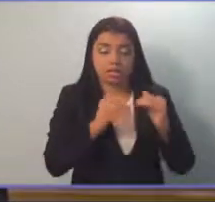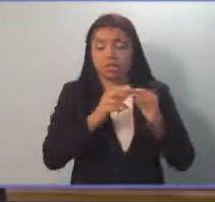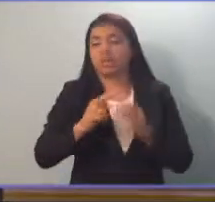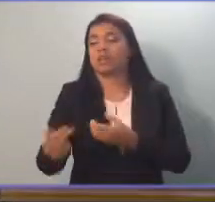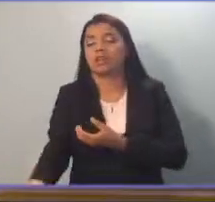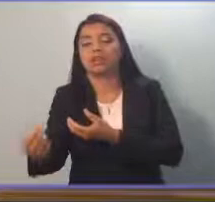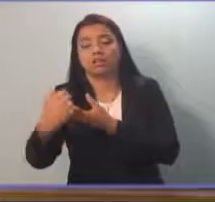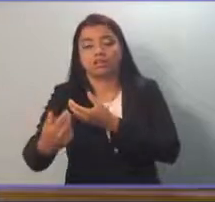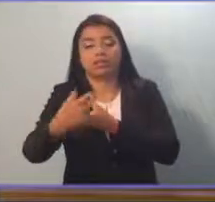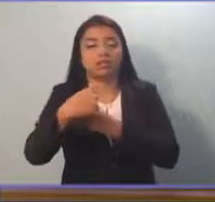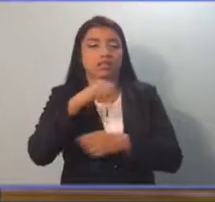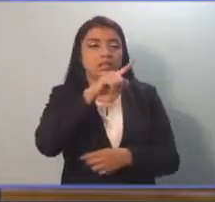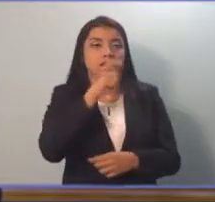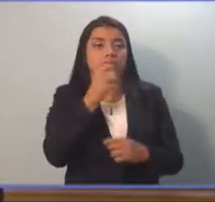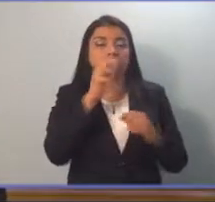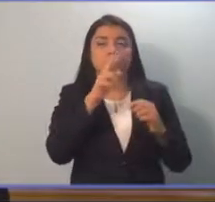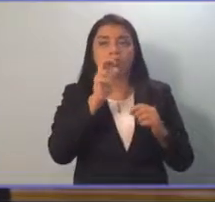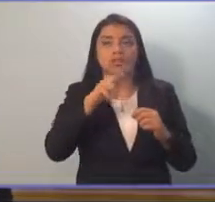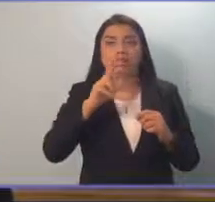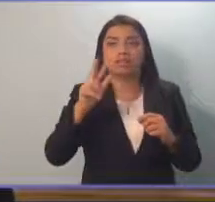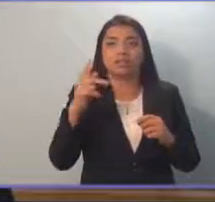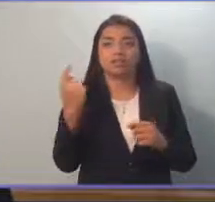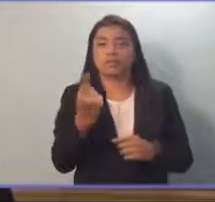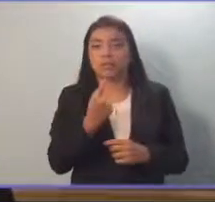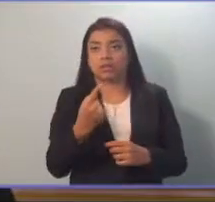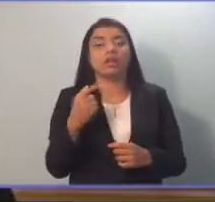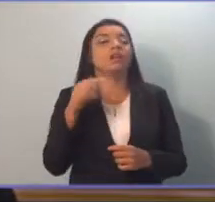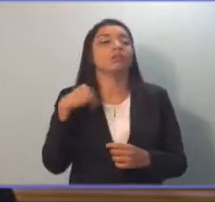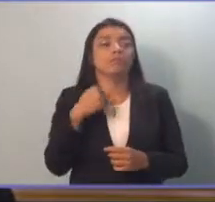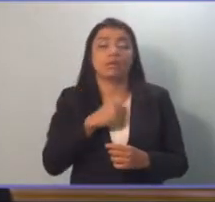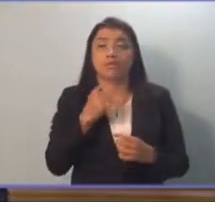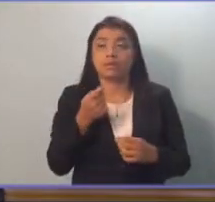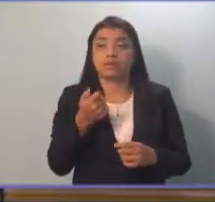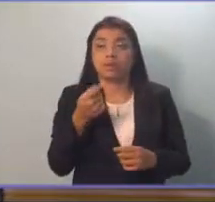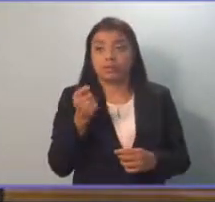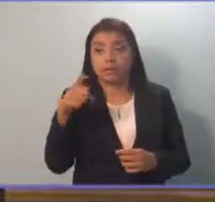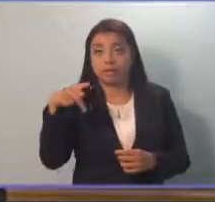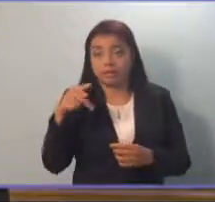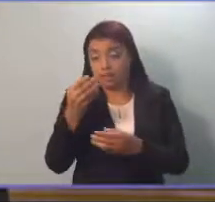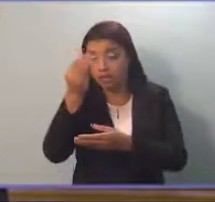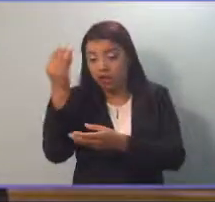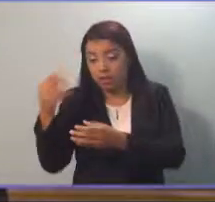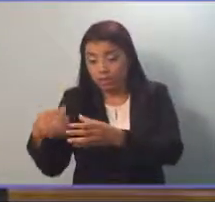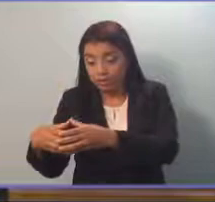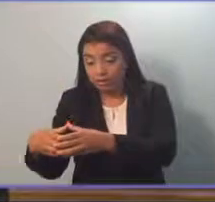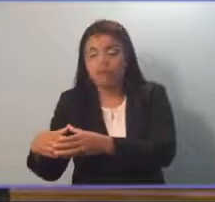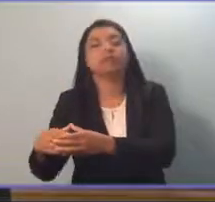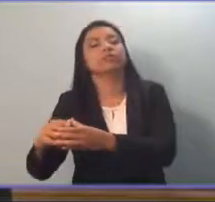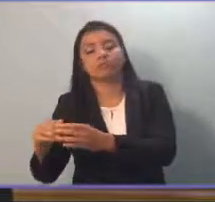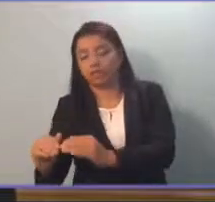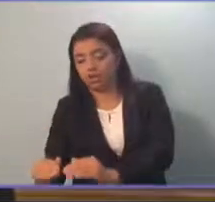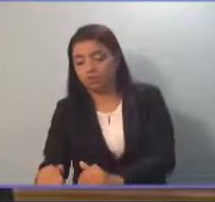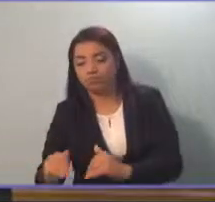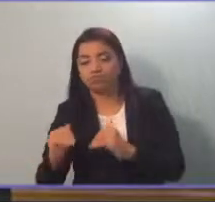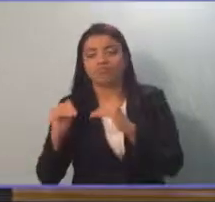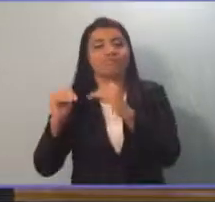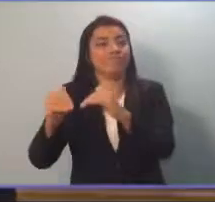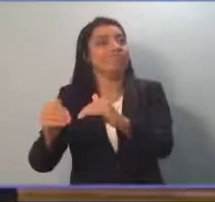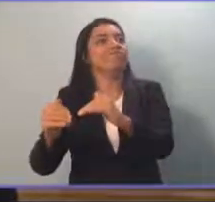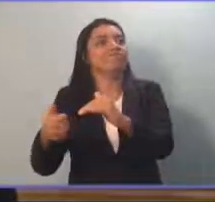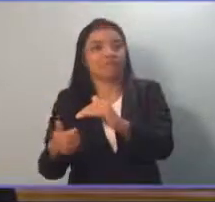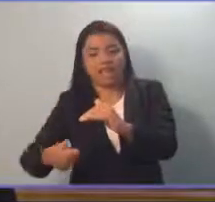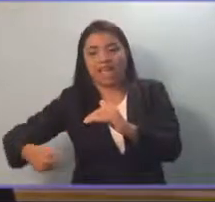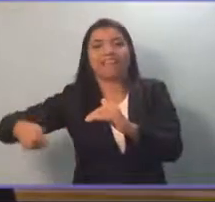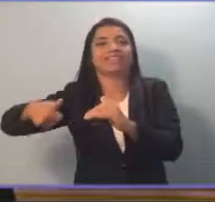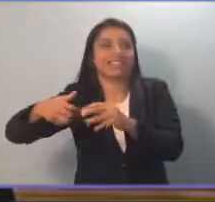1.363 miembros de la institución policial fueron beneficiados con los diferentes procesos de ascenso y